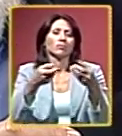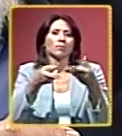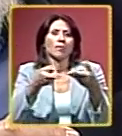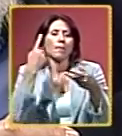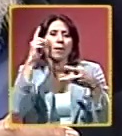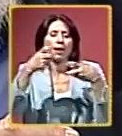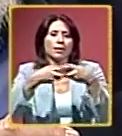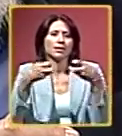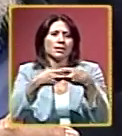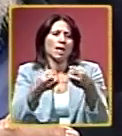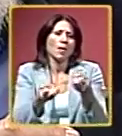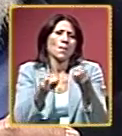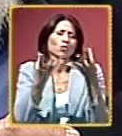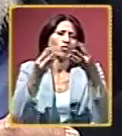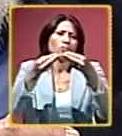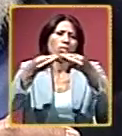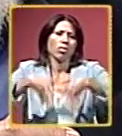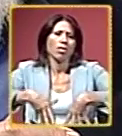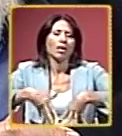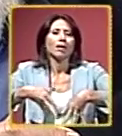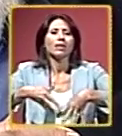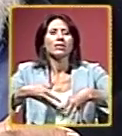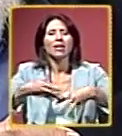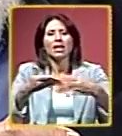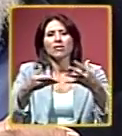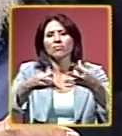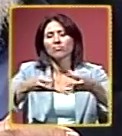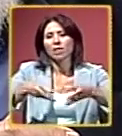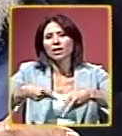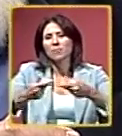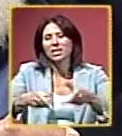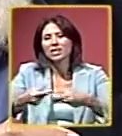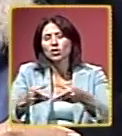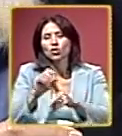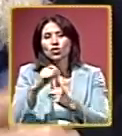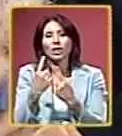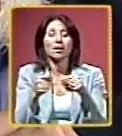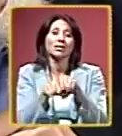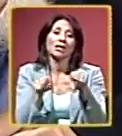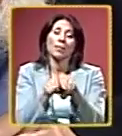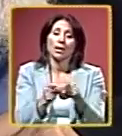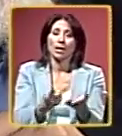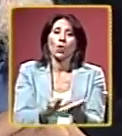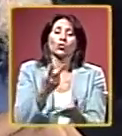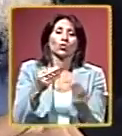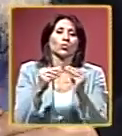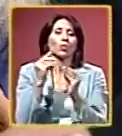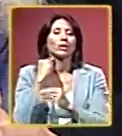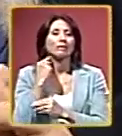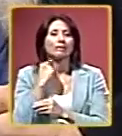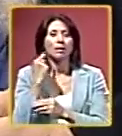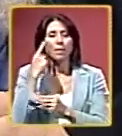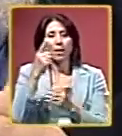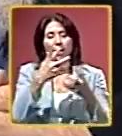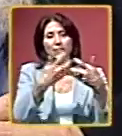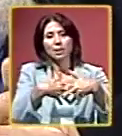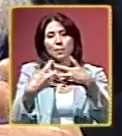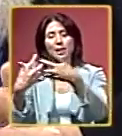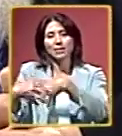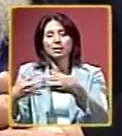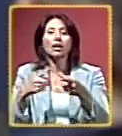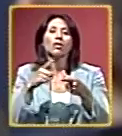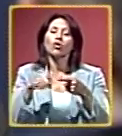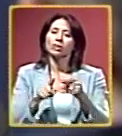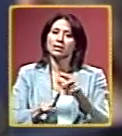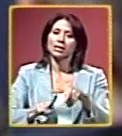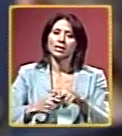recursos sociales y costos muy elevados por unidad para cada una de las empresas. Entonces de ahí se siguió desarrollando esta idea de